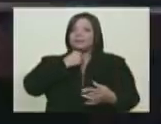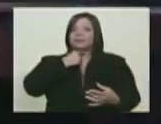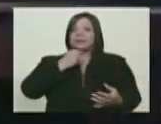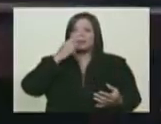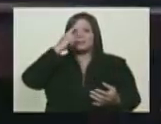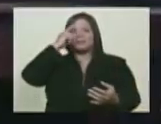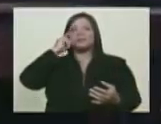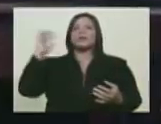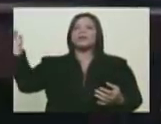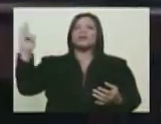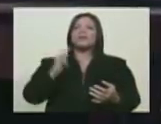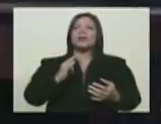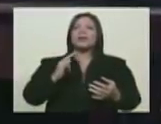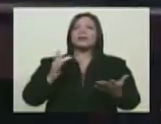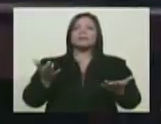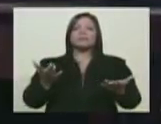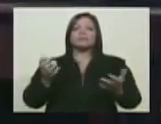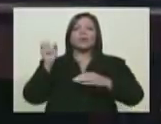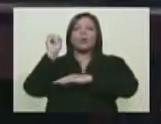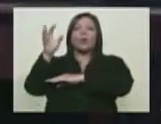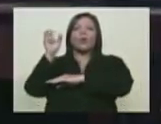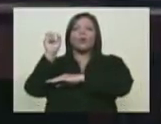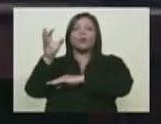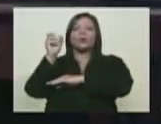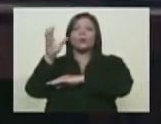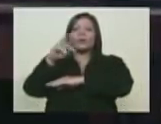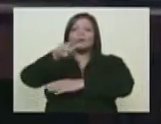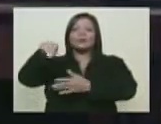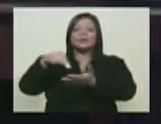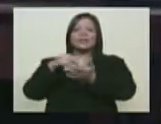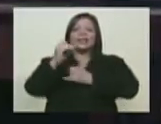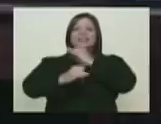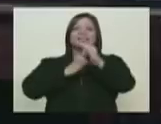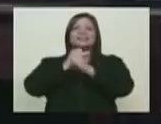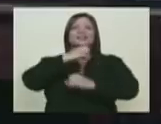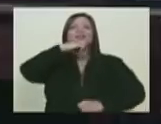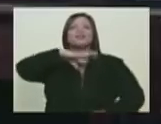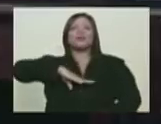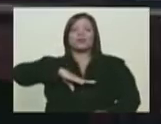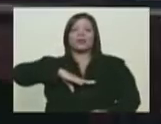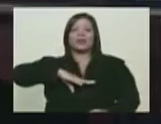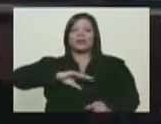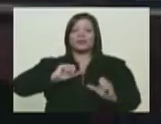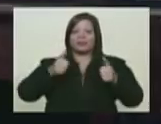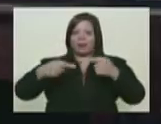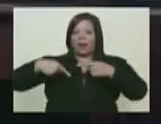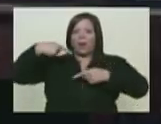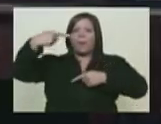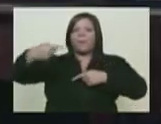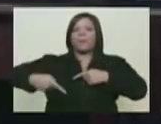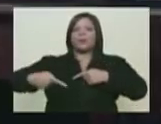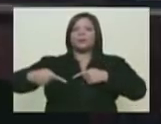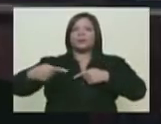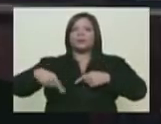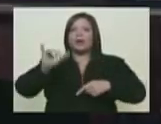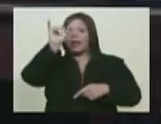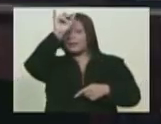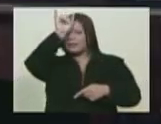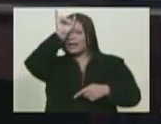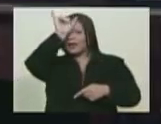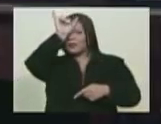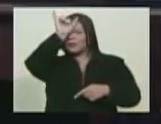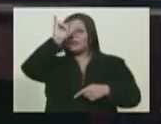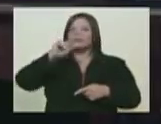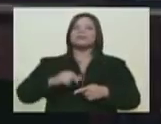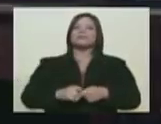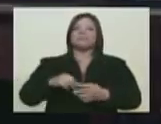pero vienes a propósito del Congreso Nacional e Internacional de Historia, que se va a desarrollar en los próximos días en Yaracuy, en el San